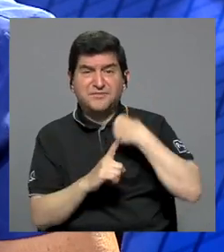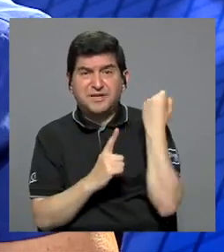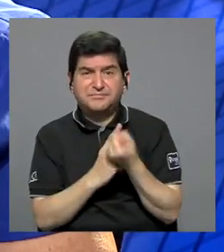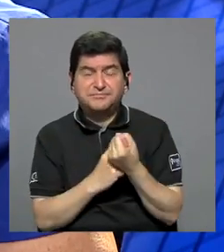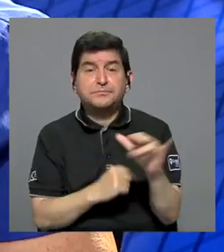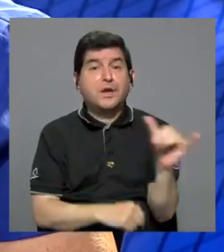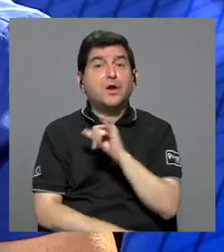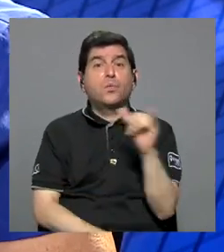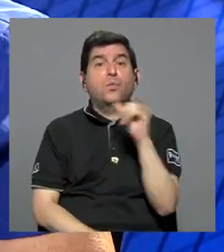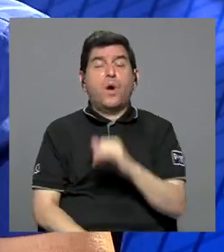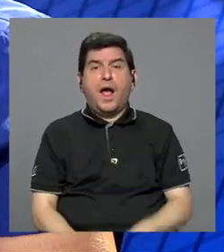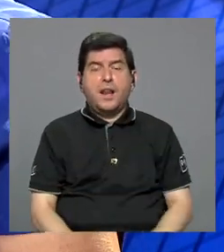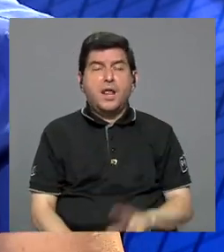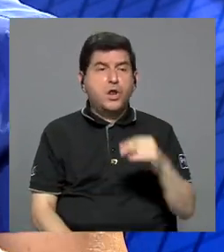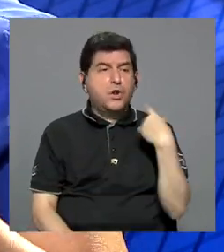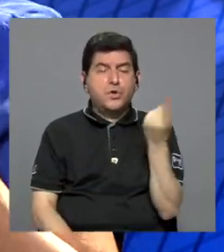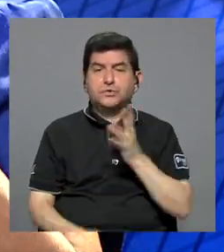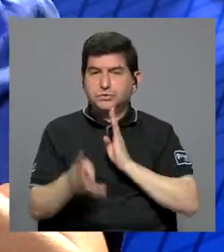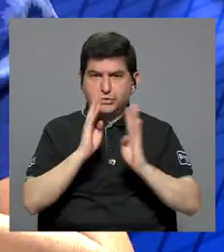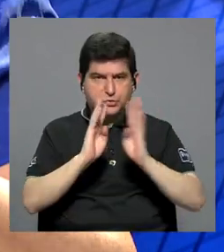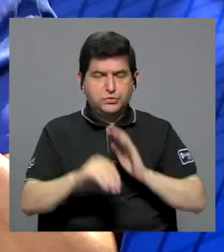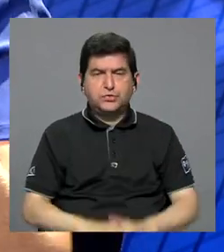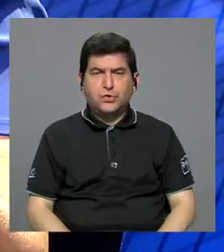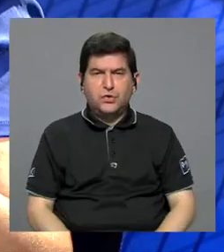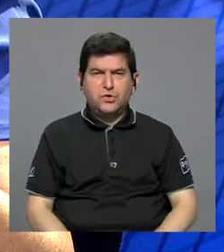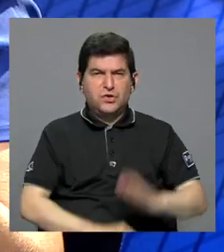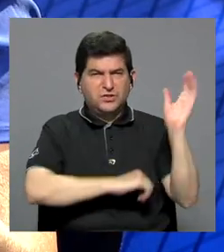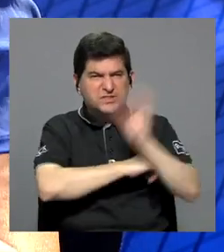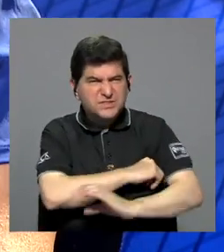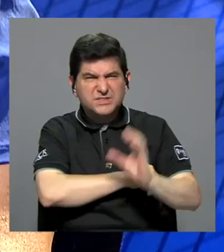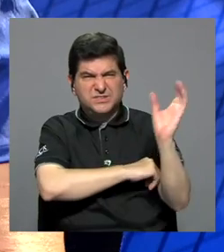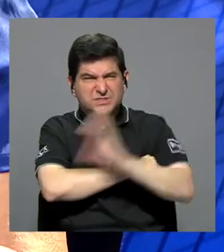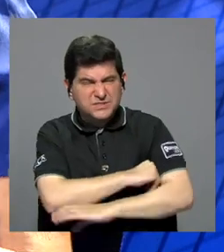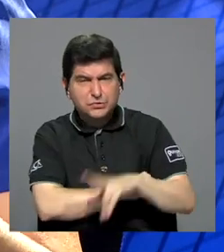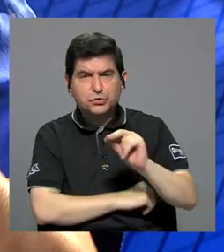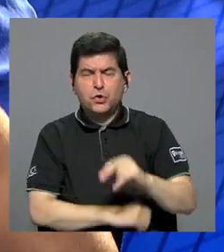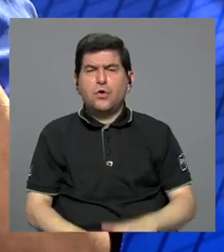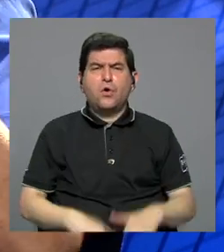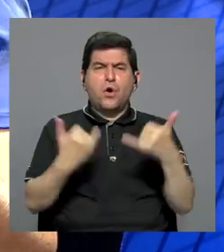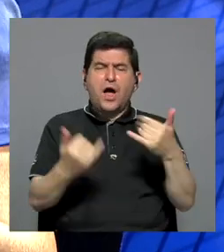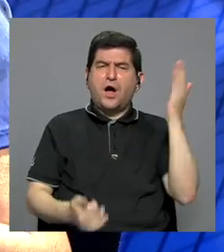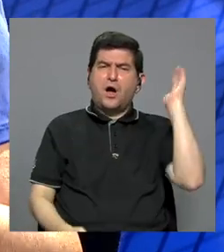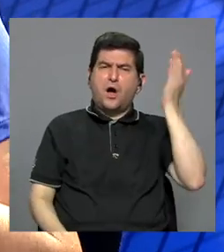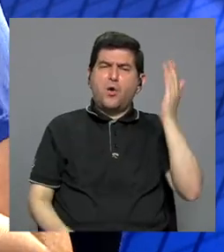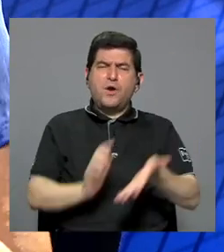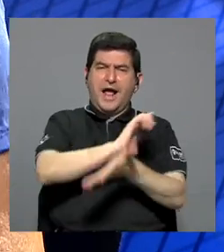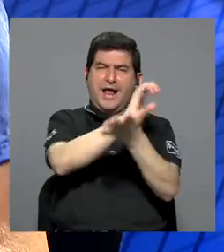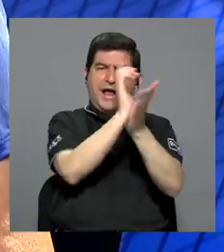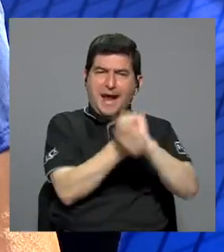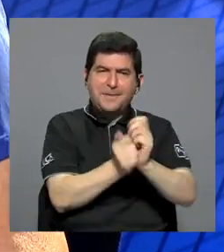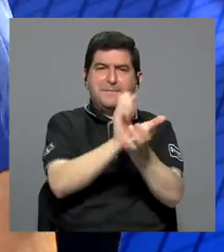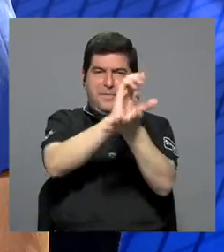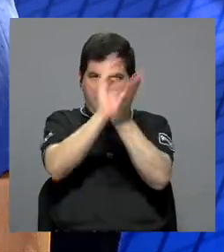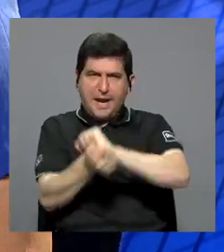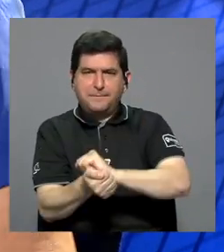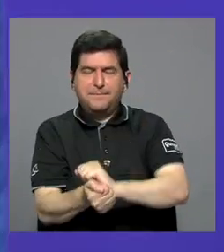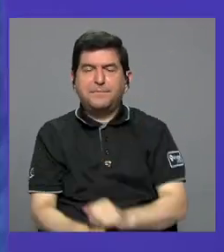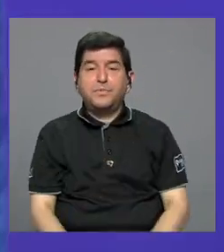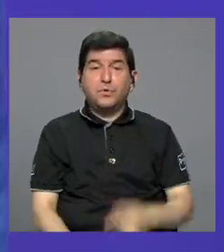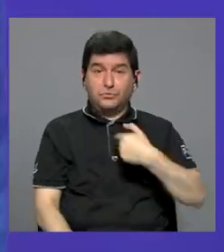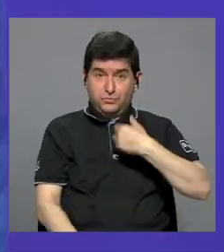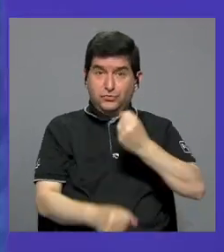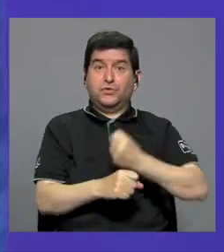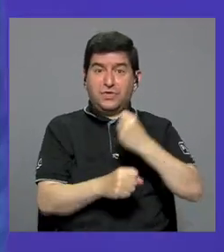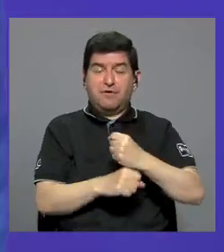¿verdad? Como también no solo hablamos de sancionar, sino que pasemos a un discurso de transformar. Por eso